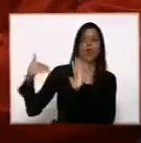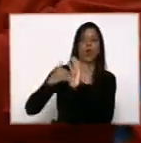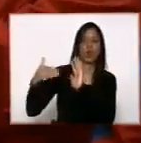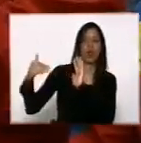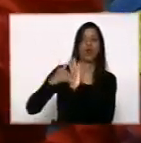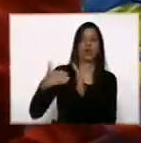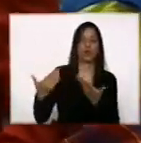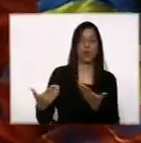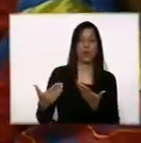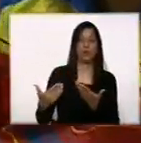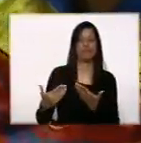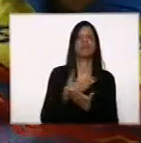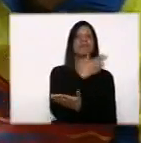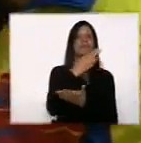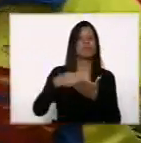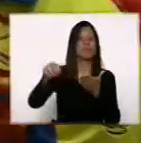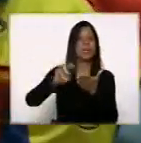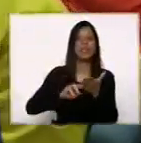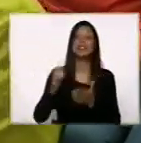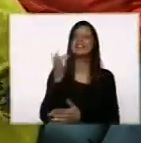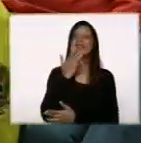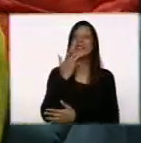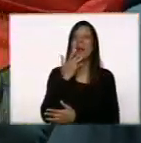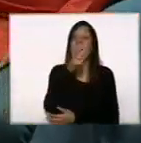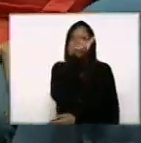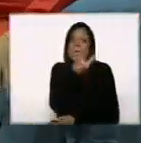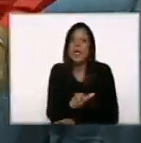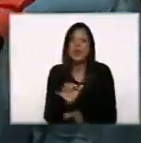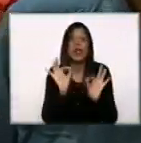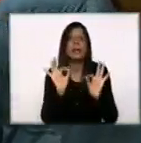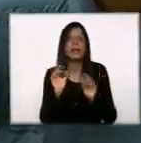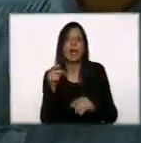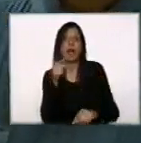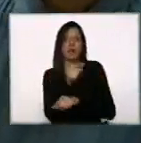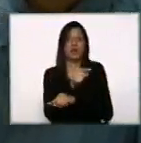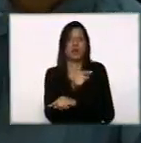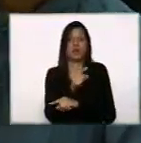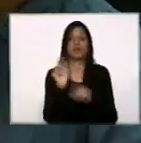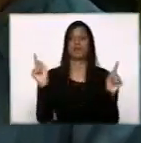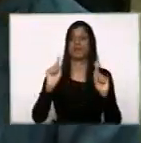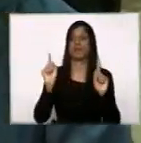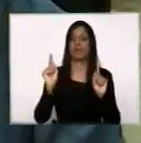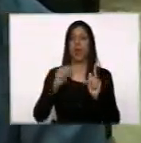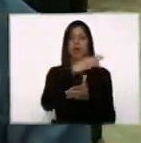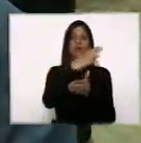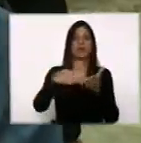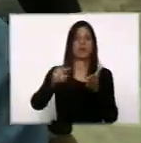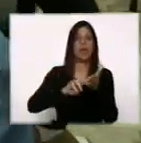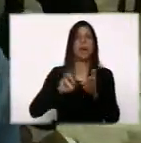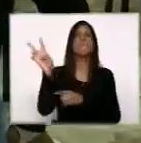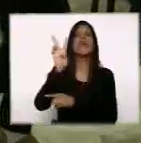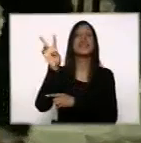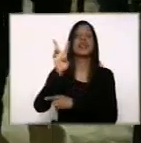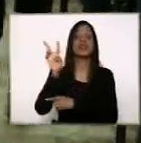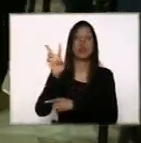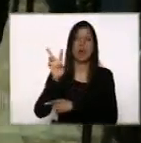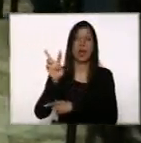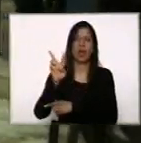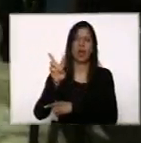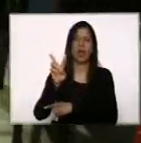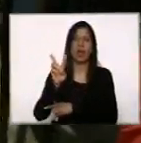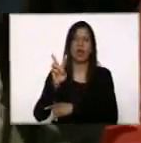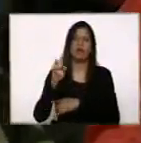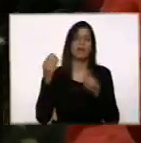trata de sanciones contra ninguna persona en particular, sino sanciones contra la patria, tratar de